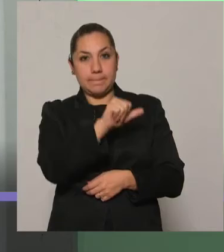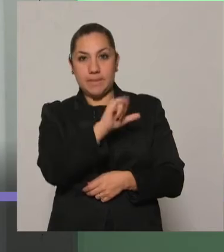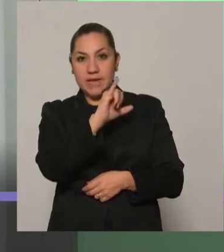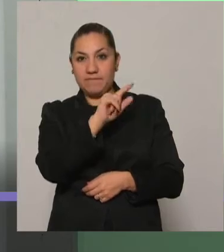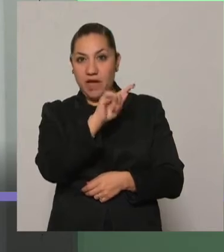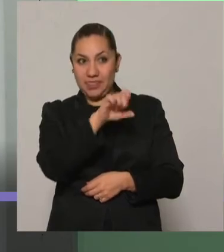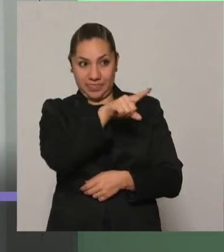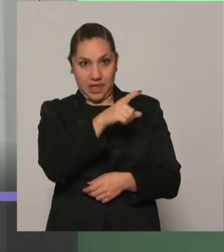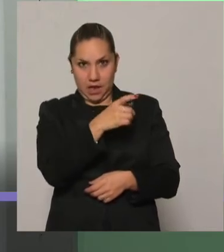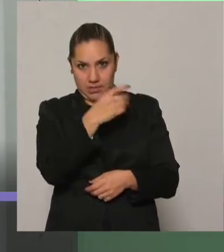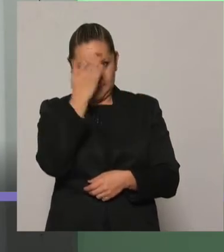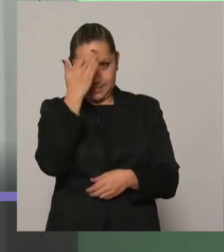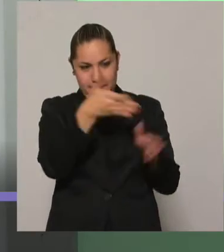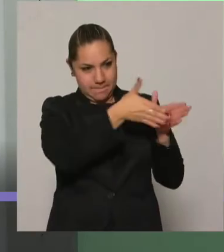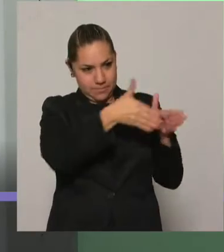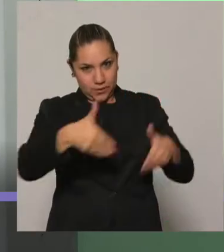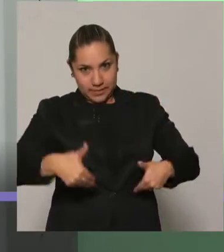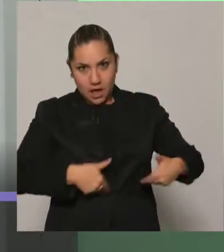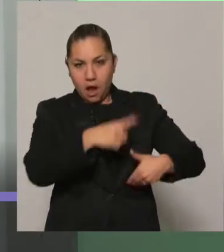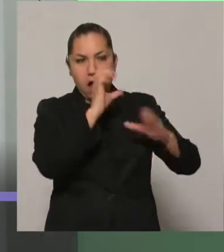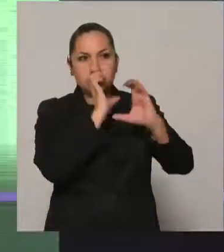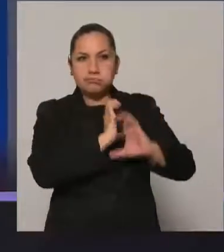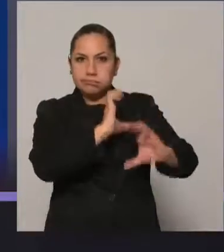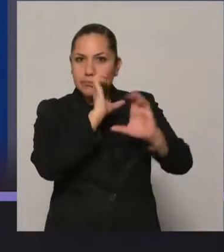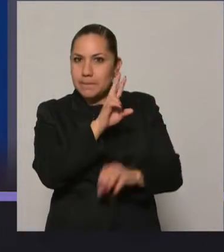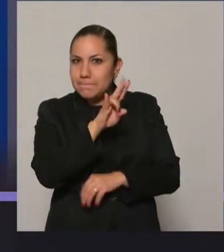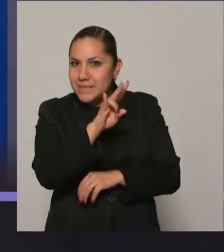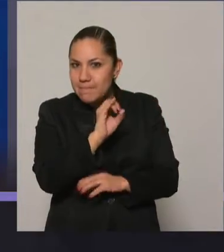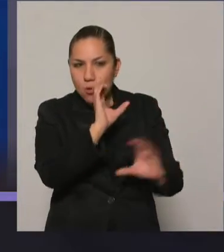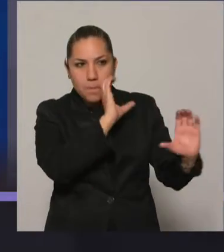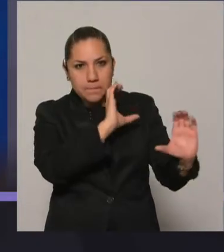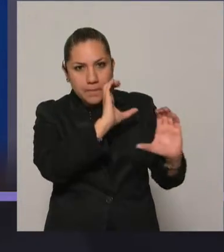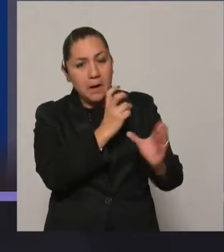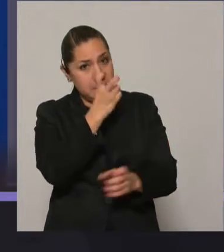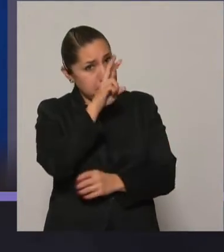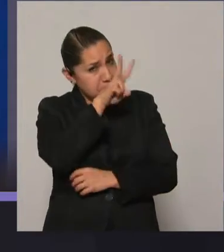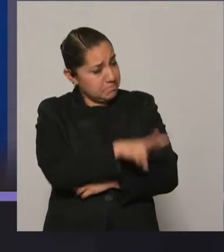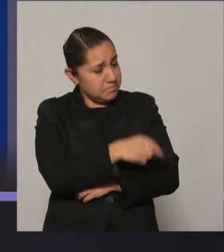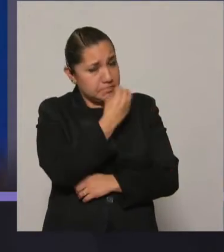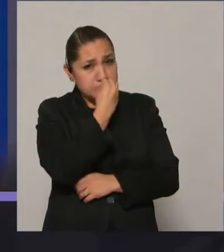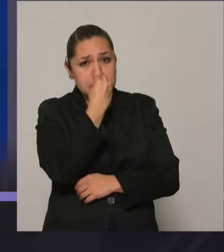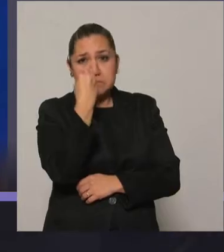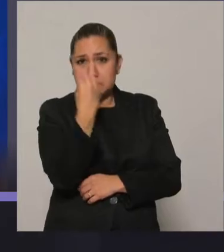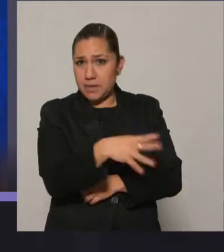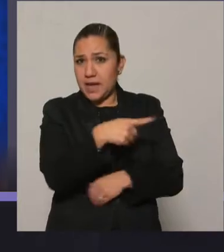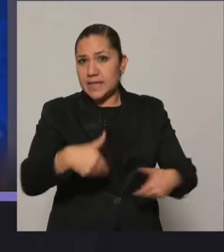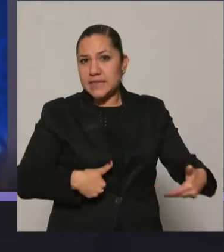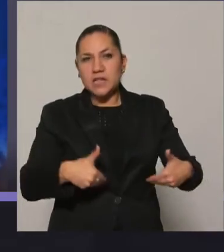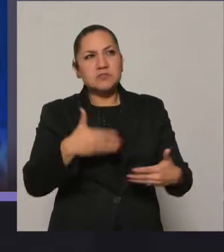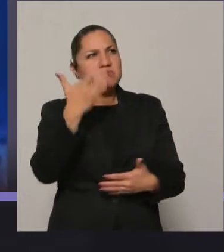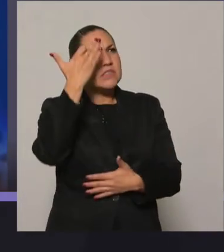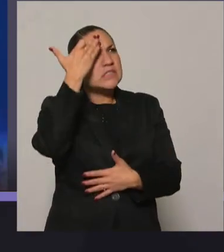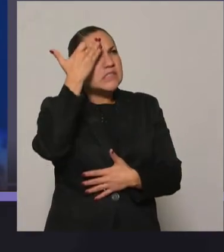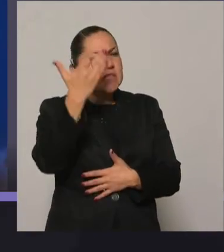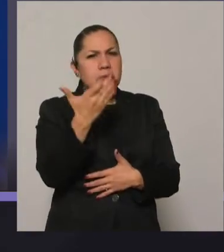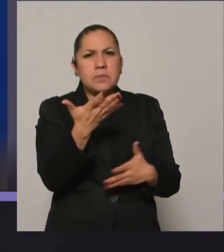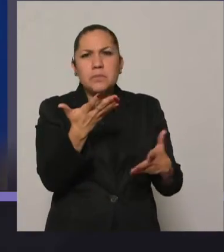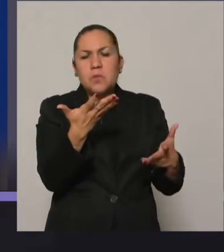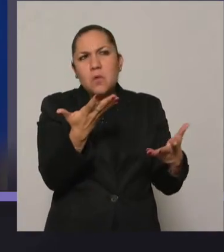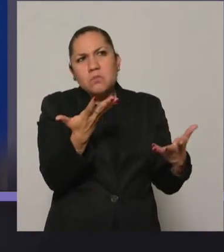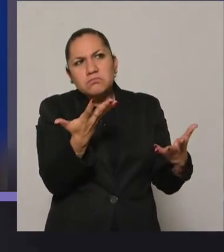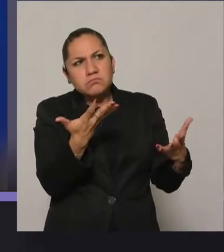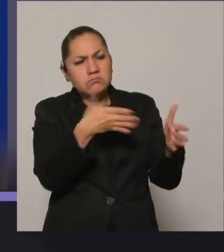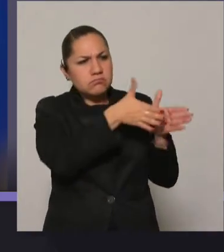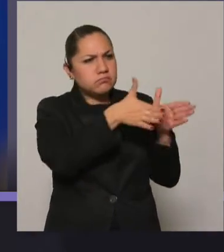música, hay un ballet, es una superproducción esta pastorela, son aproximadamente poco más de 25